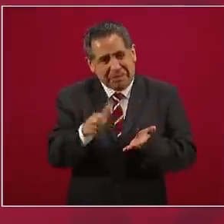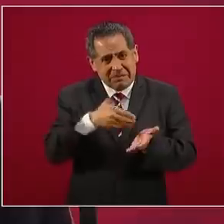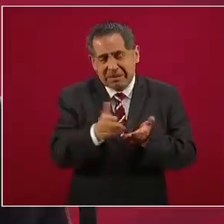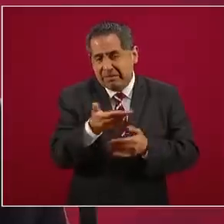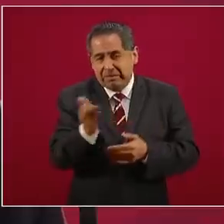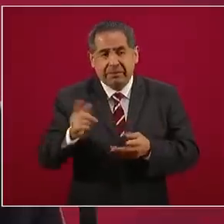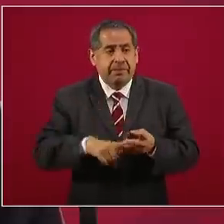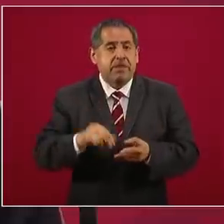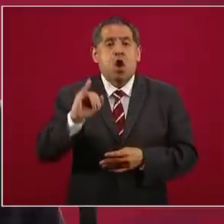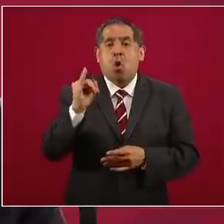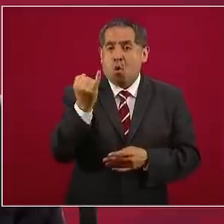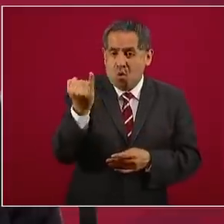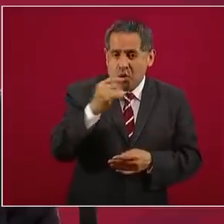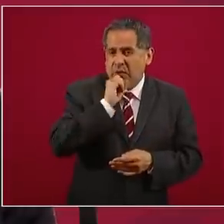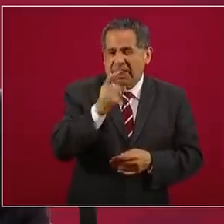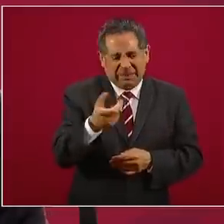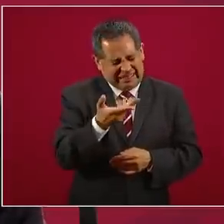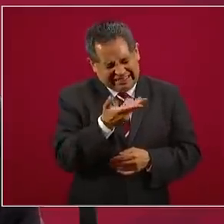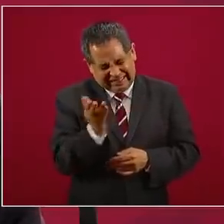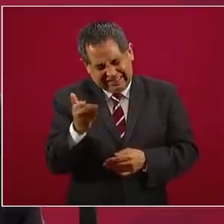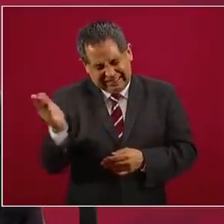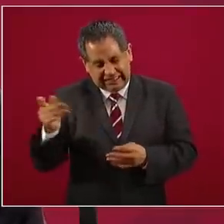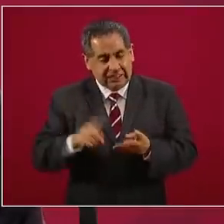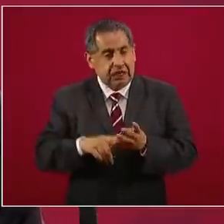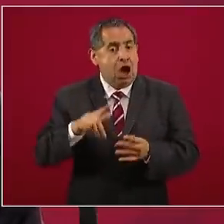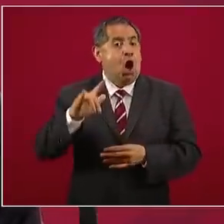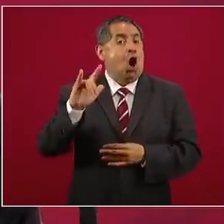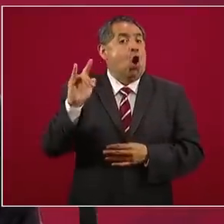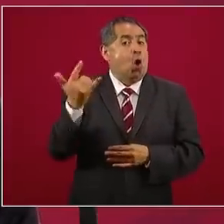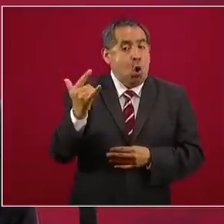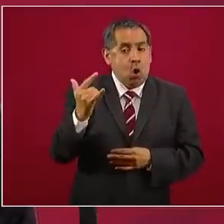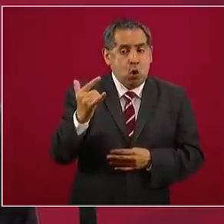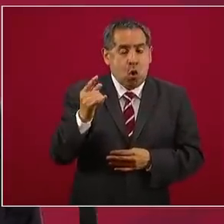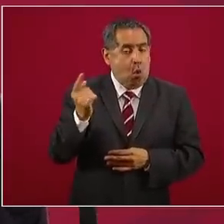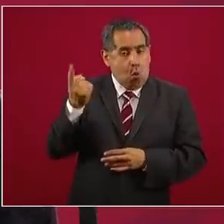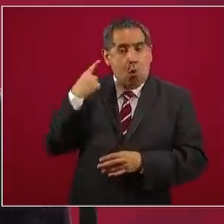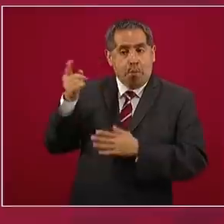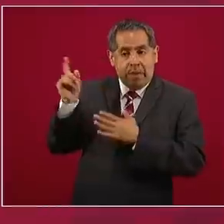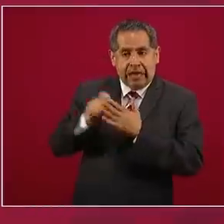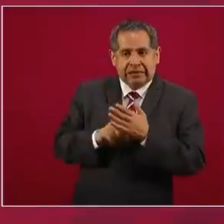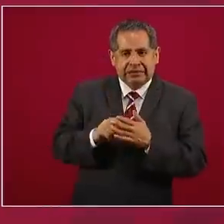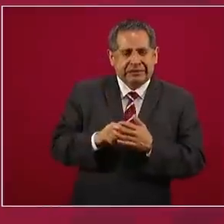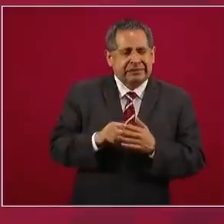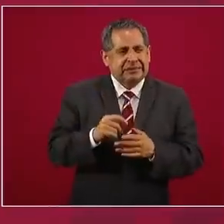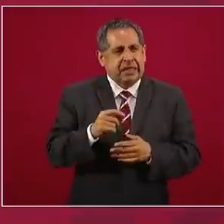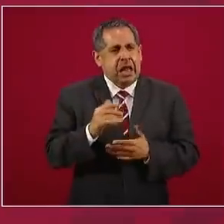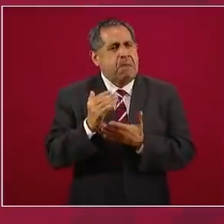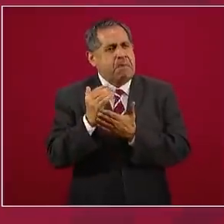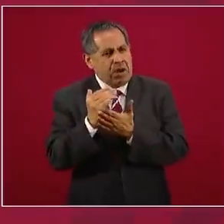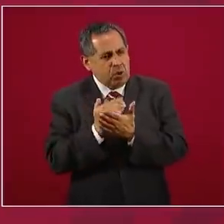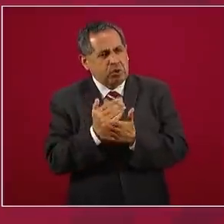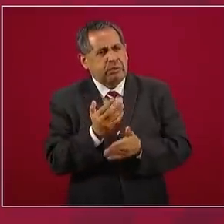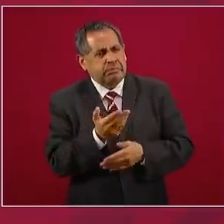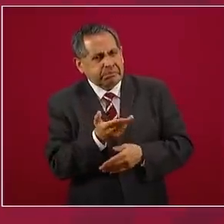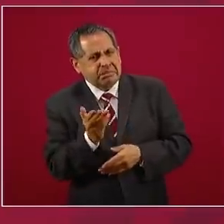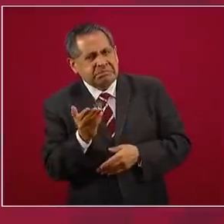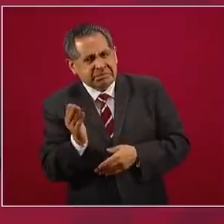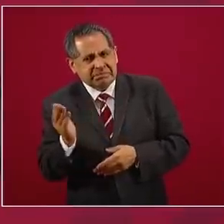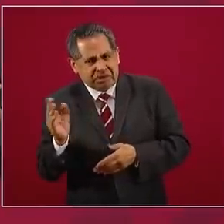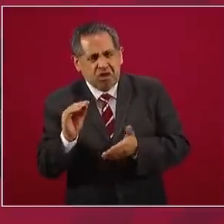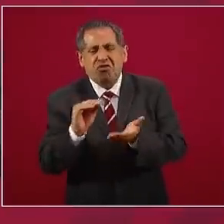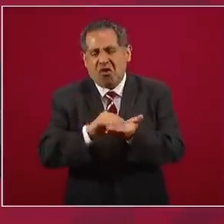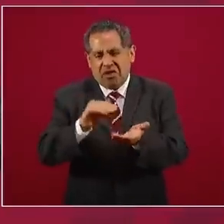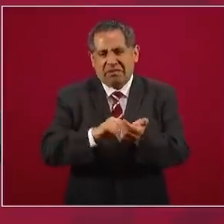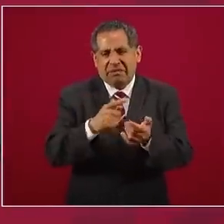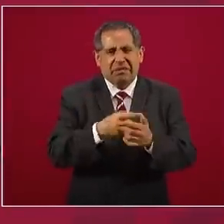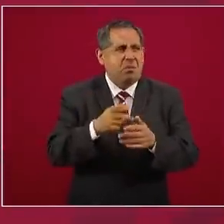perdimos en junio, en julio, el mes pasado, pocos, pero se perdieron